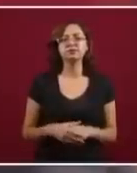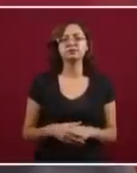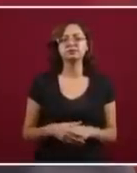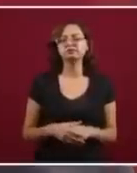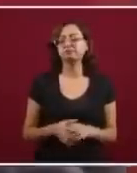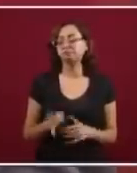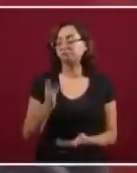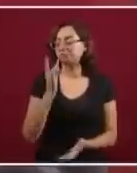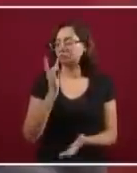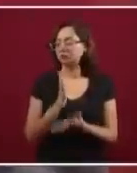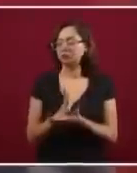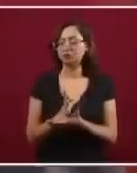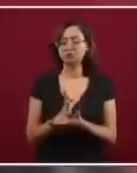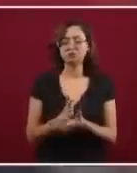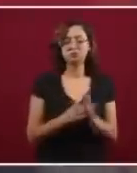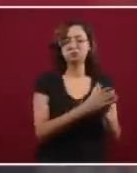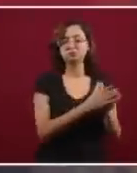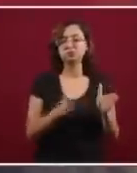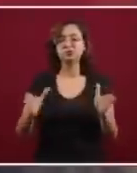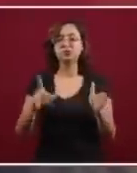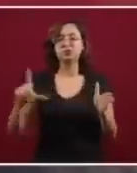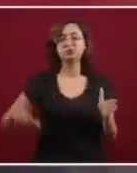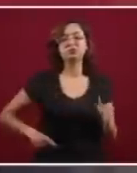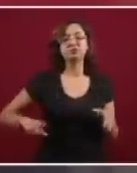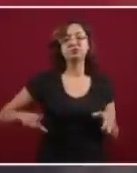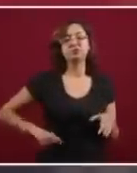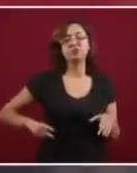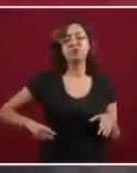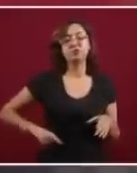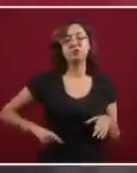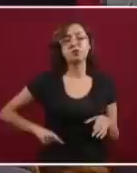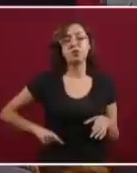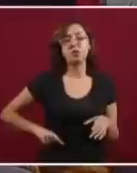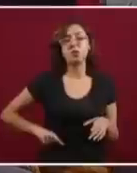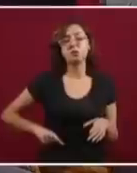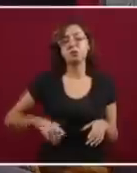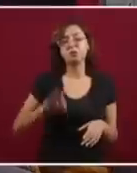en el gobierno de francisco y madero